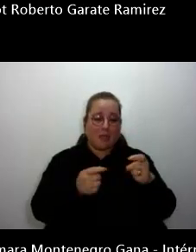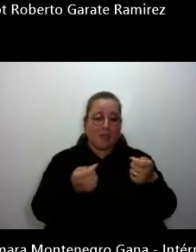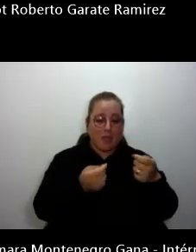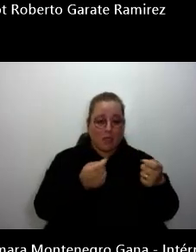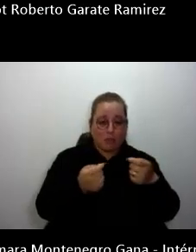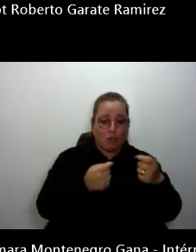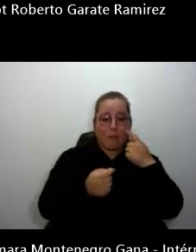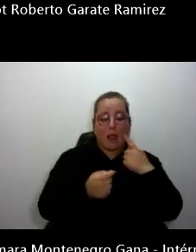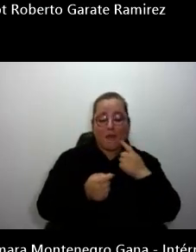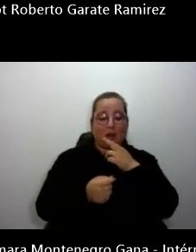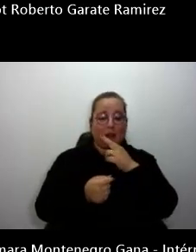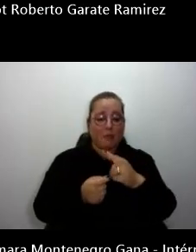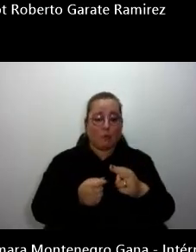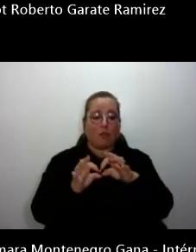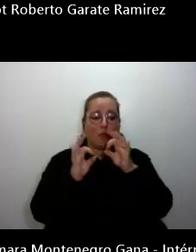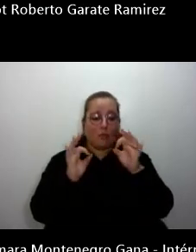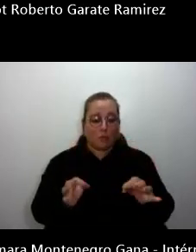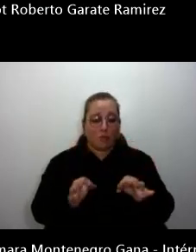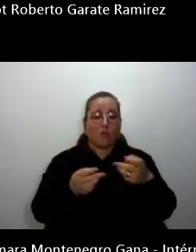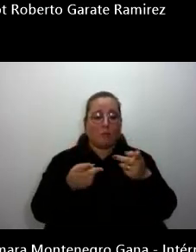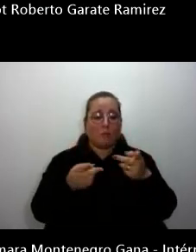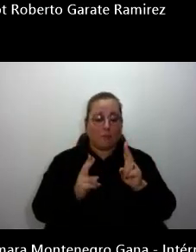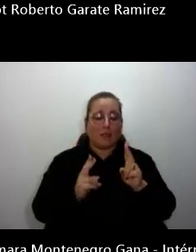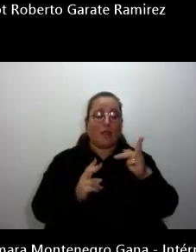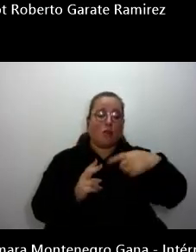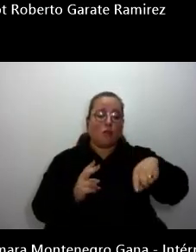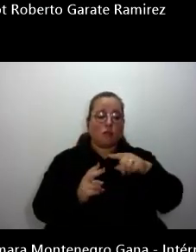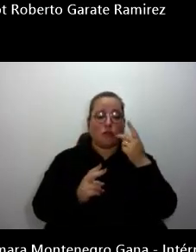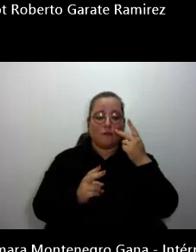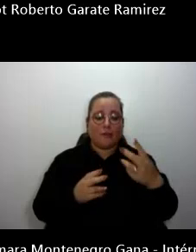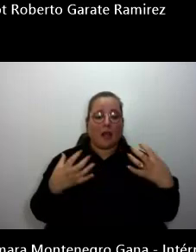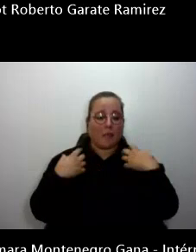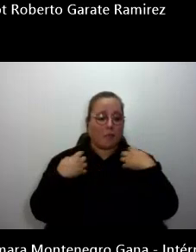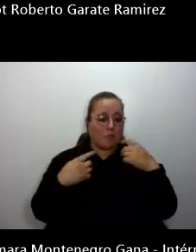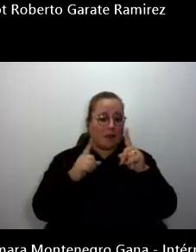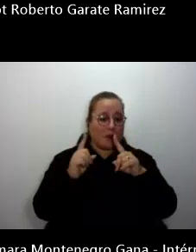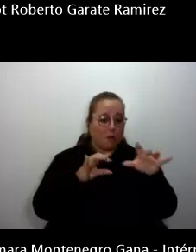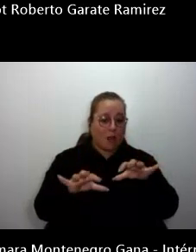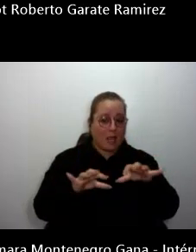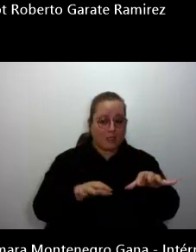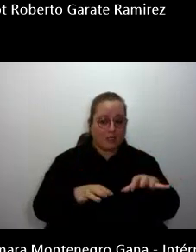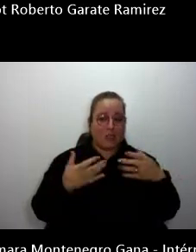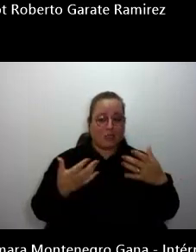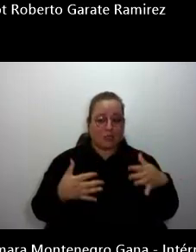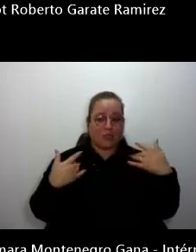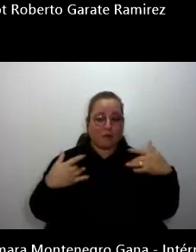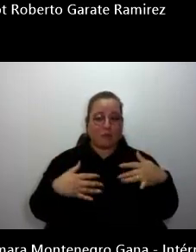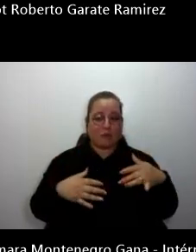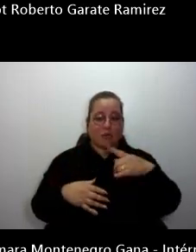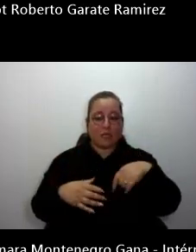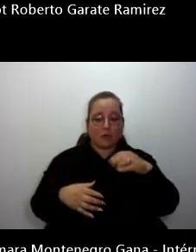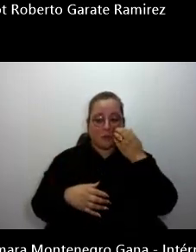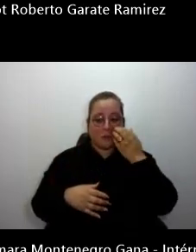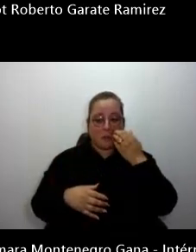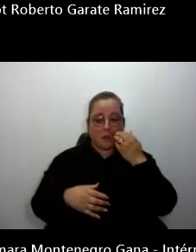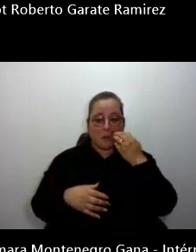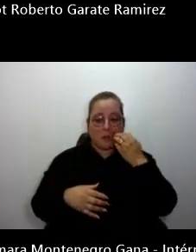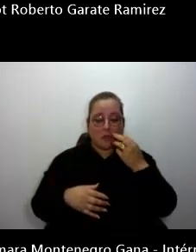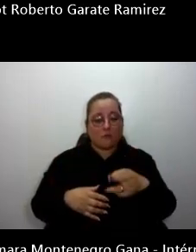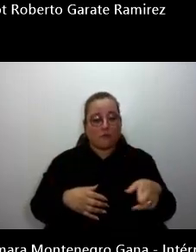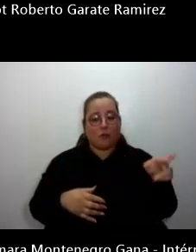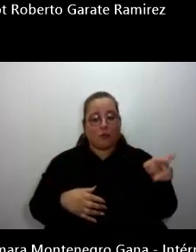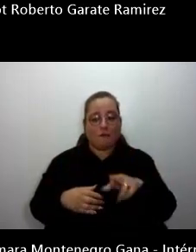educativa, ¿cierto?, en los establecimientos y que permite definir quiénes son los responsables de ciertas acciones. Entonces es importante también ahí recapitular, ¿cierto?,